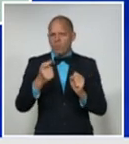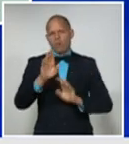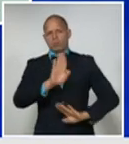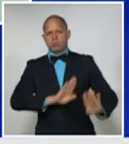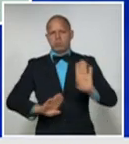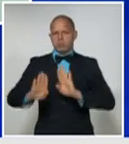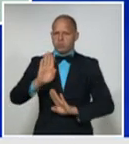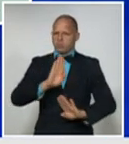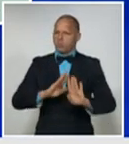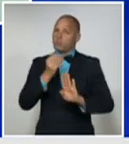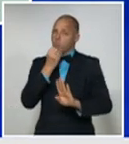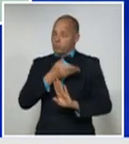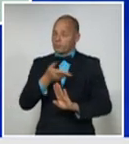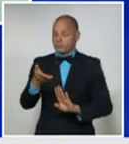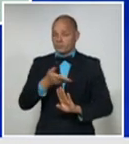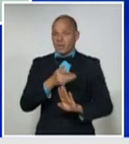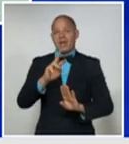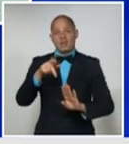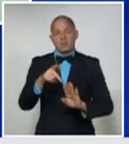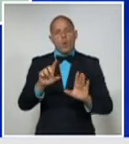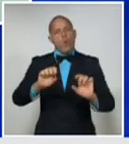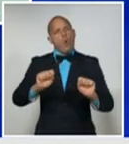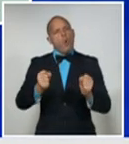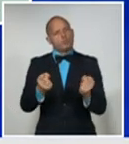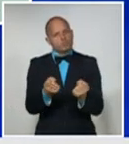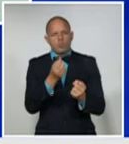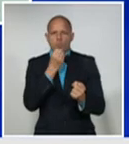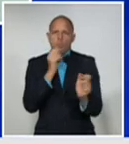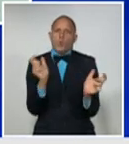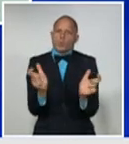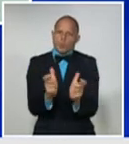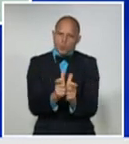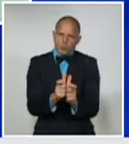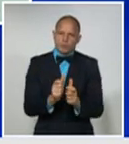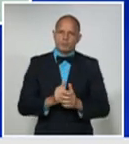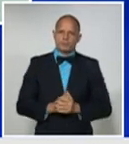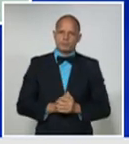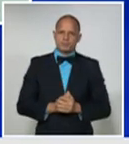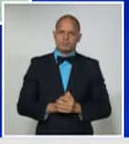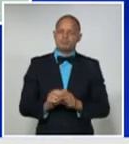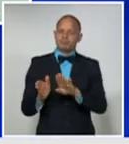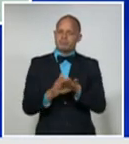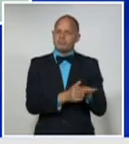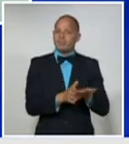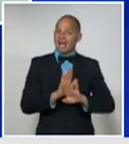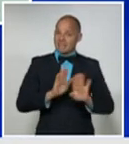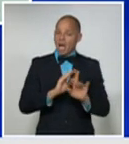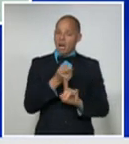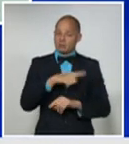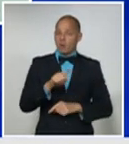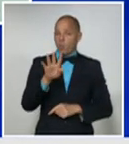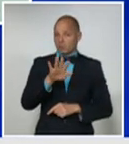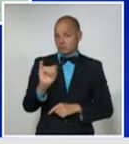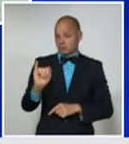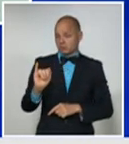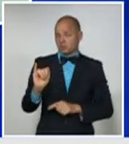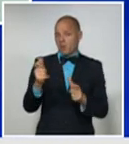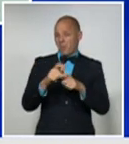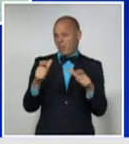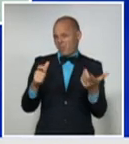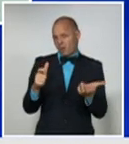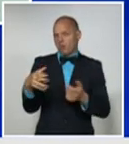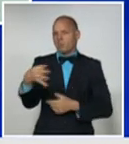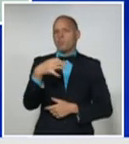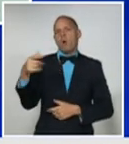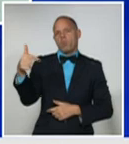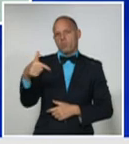le permita volver al control de la transmisión. Los 46 de ayer, el mayor número en Hawái Grande,